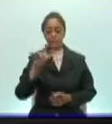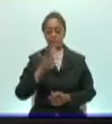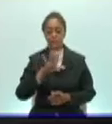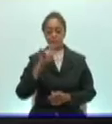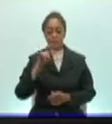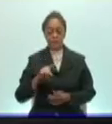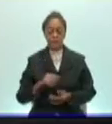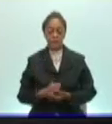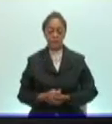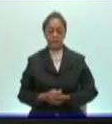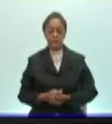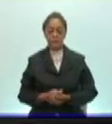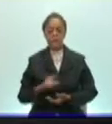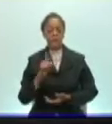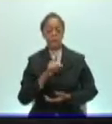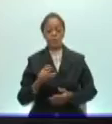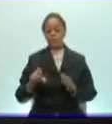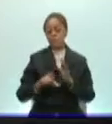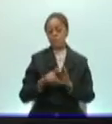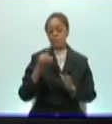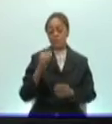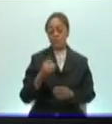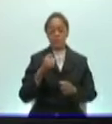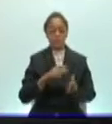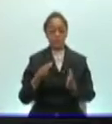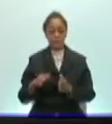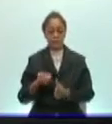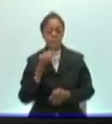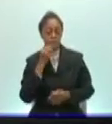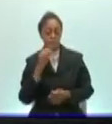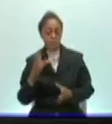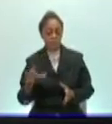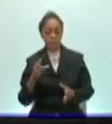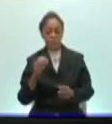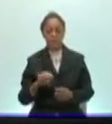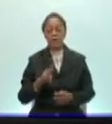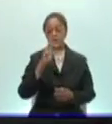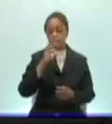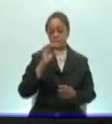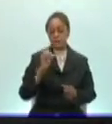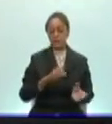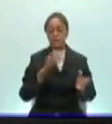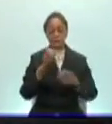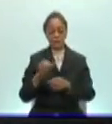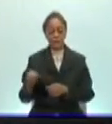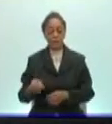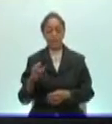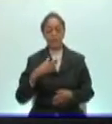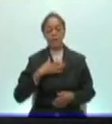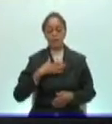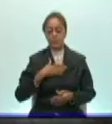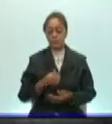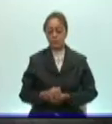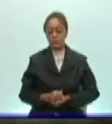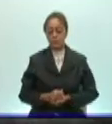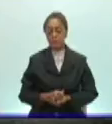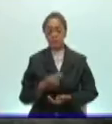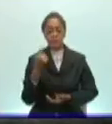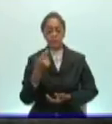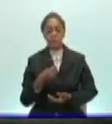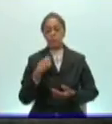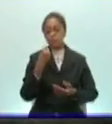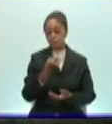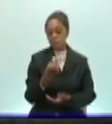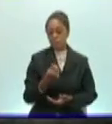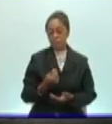1959. No es una ley extrema, permite la retención de hasta 30 caballerías a los propietarios. Una